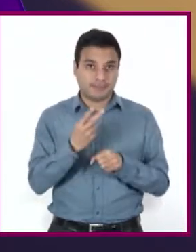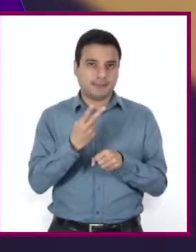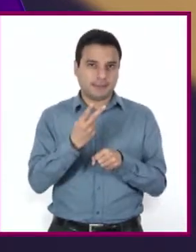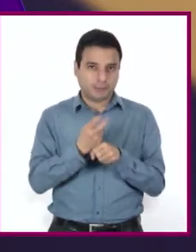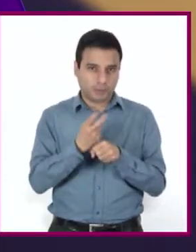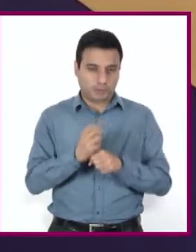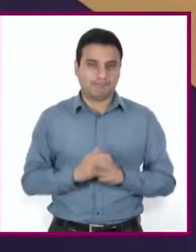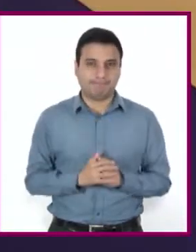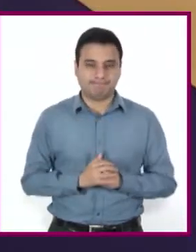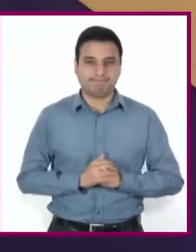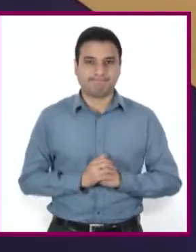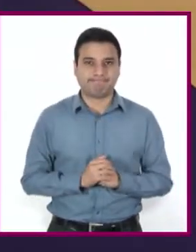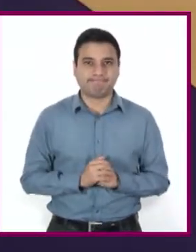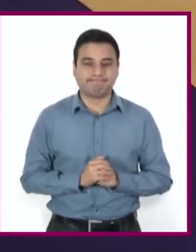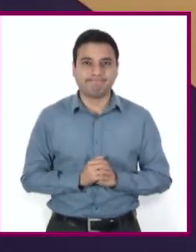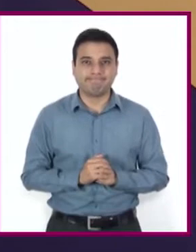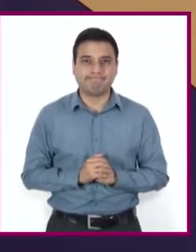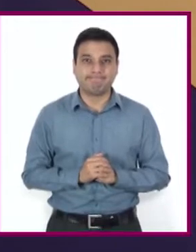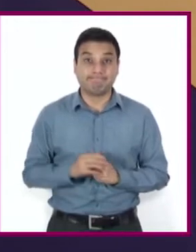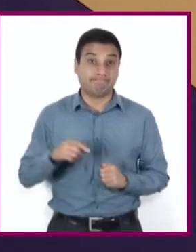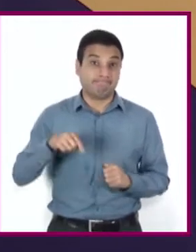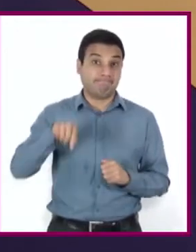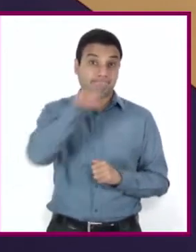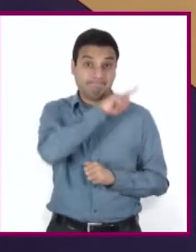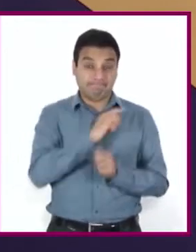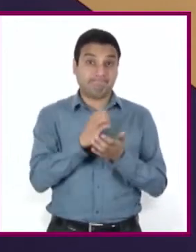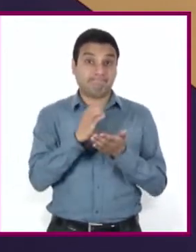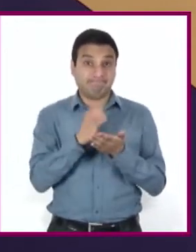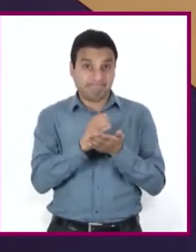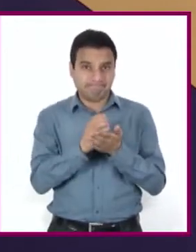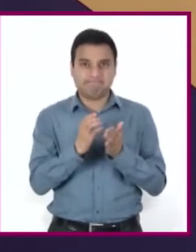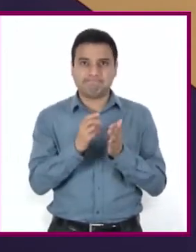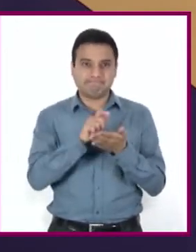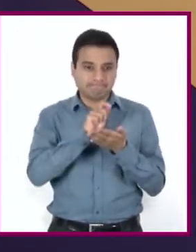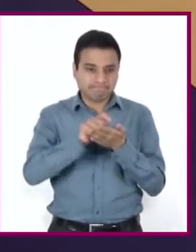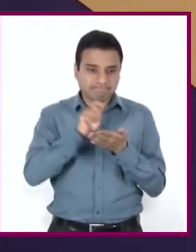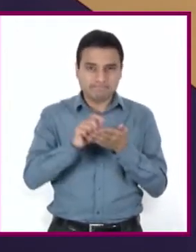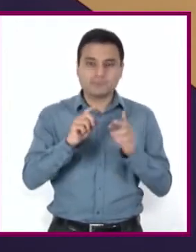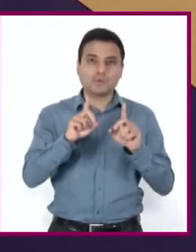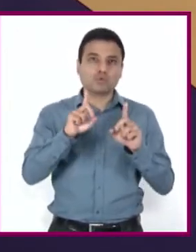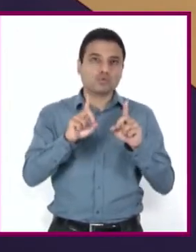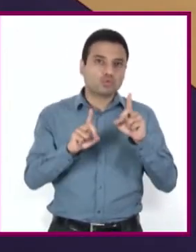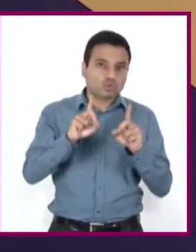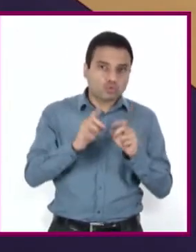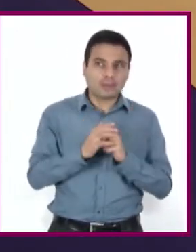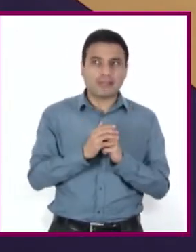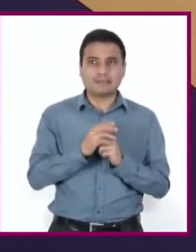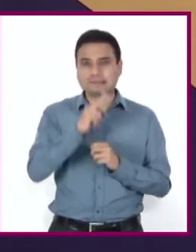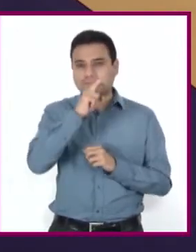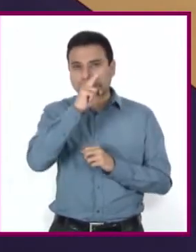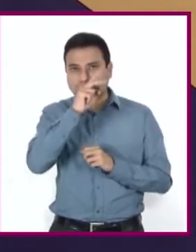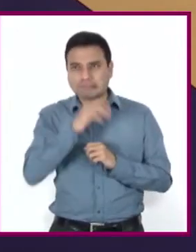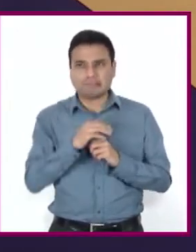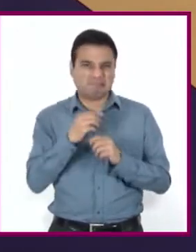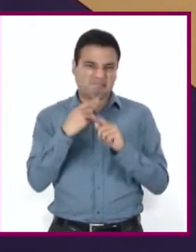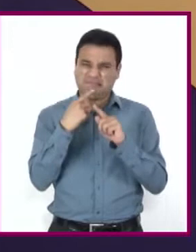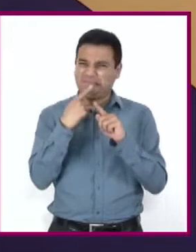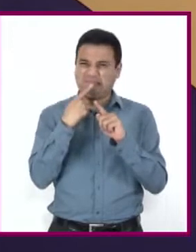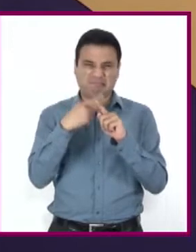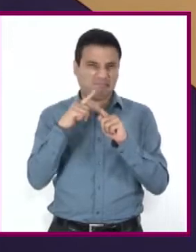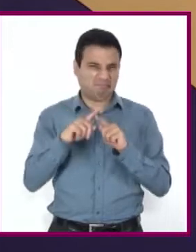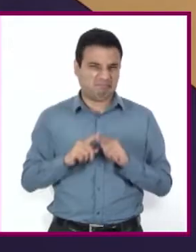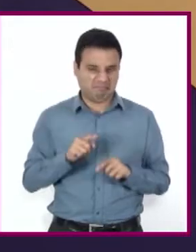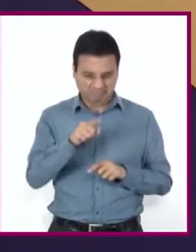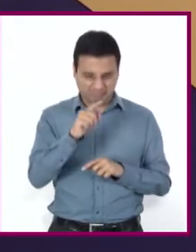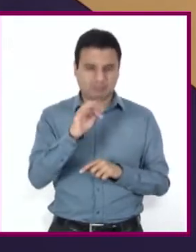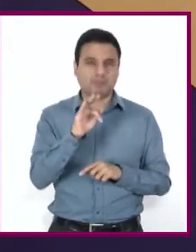grado. Les invitamos a que registren en su cuaderno las dudas, inquietudes o dificultades que surjan al resolver los